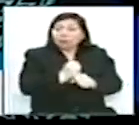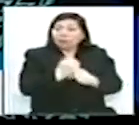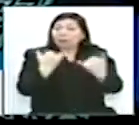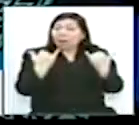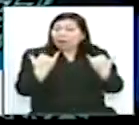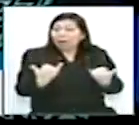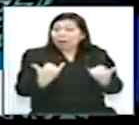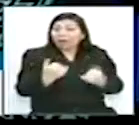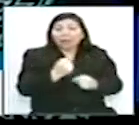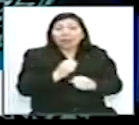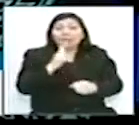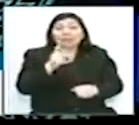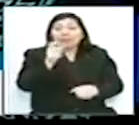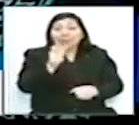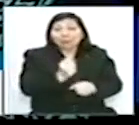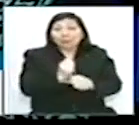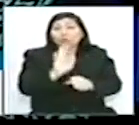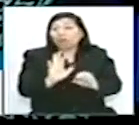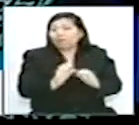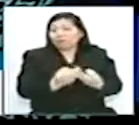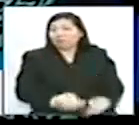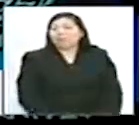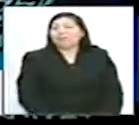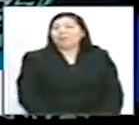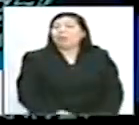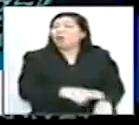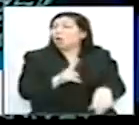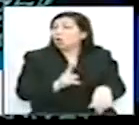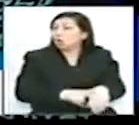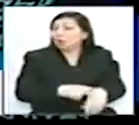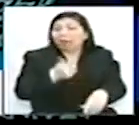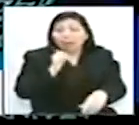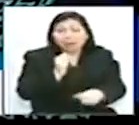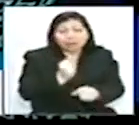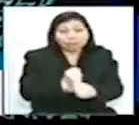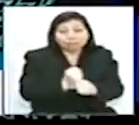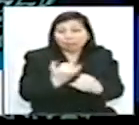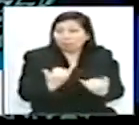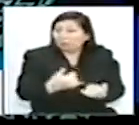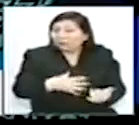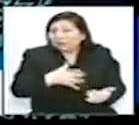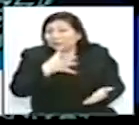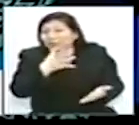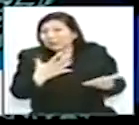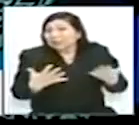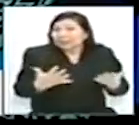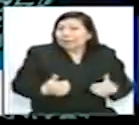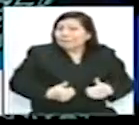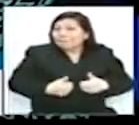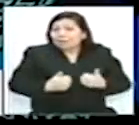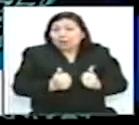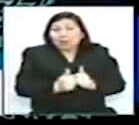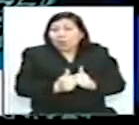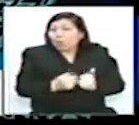acá laboran 3.000 trabajadores y sus familias. Se va normalizando, el día de ayer los trabajadores no sabían lo que pasaban, ellos viven